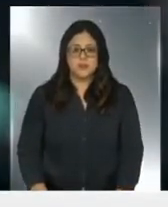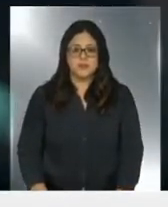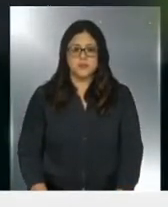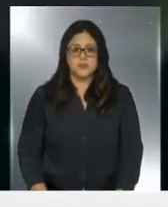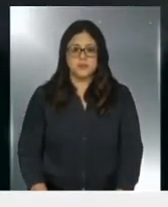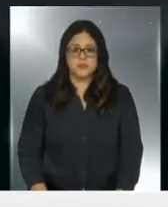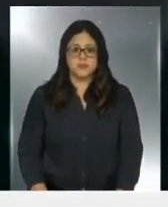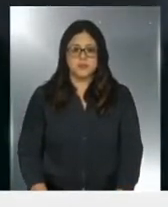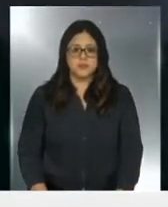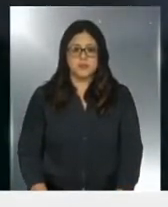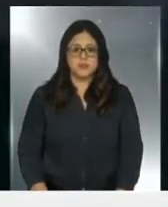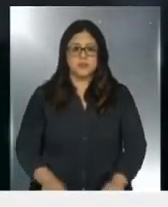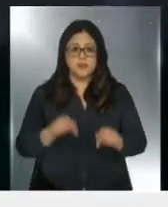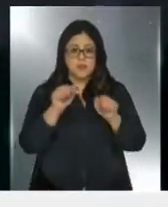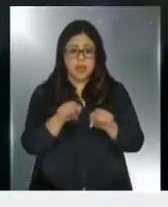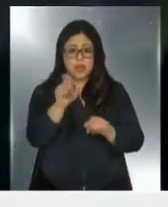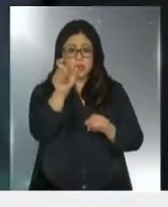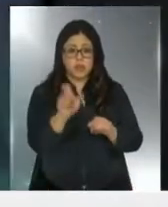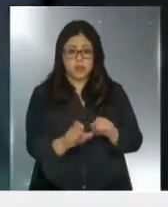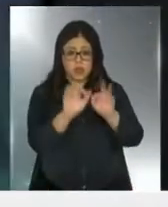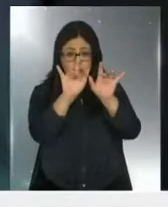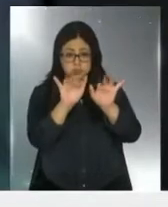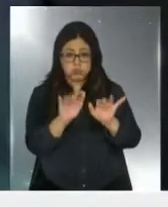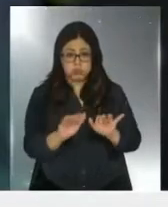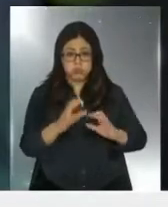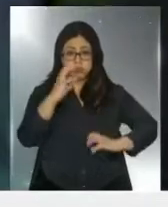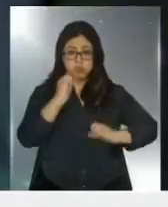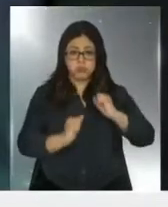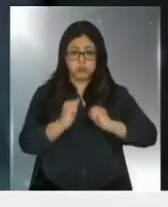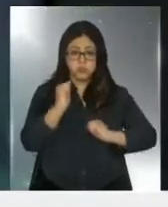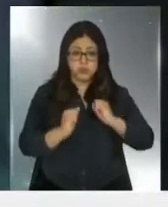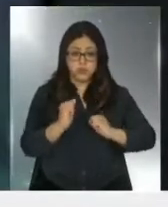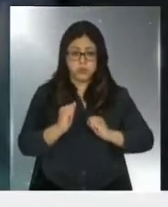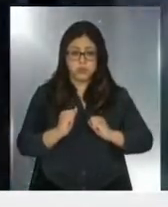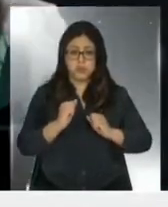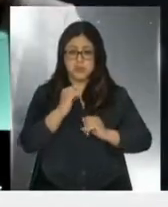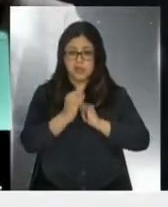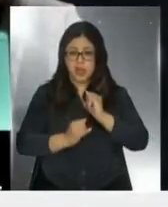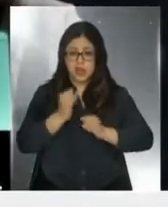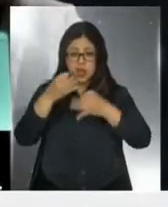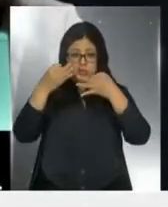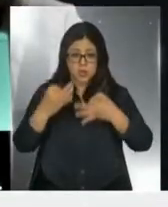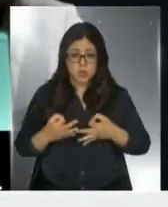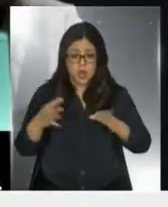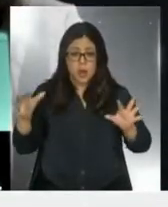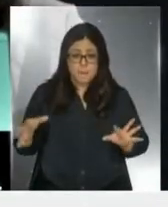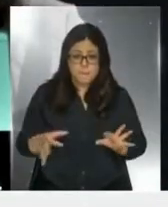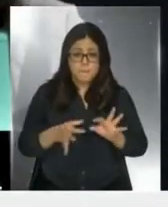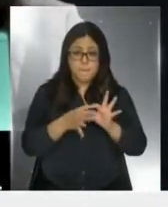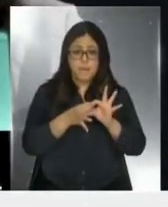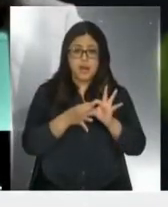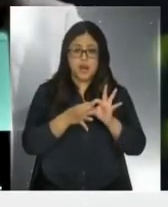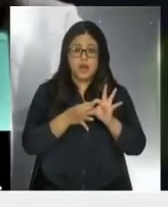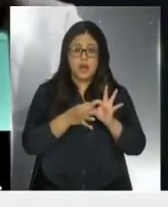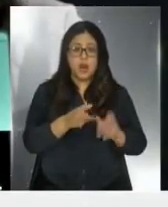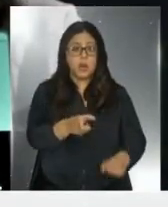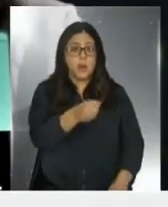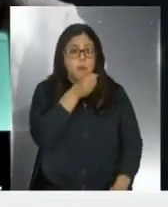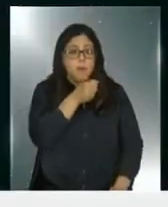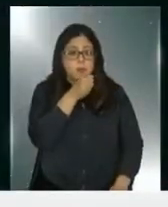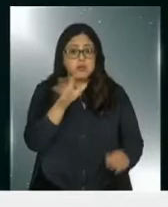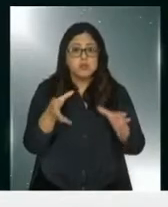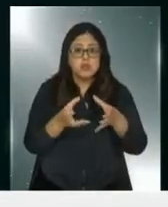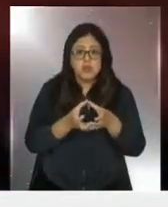Regisner Coder, informático de la empresa Kerberos de Ciberseguridad, conectado remotamente con una periodista del